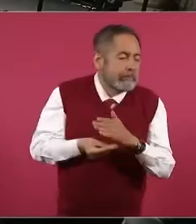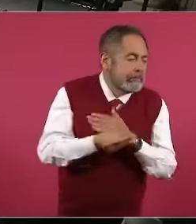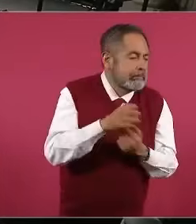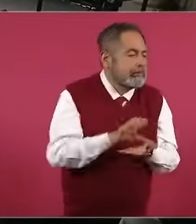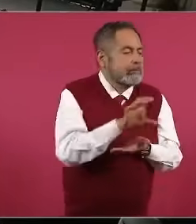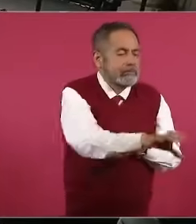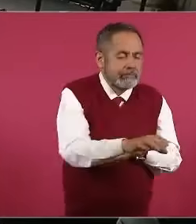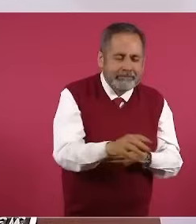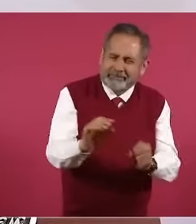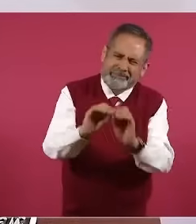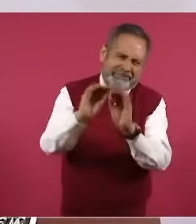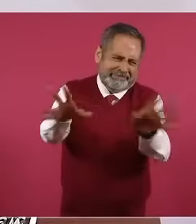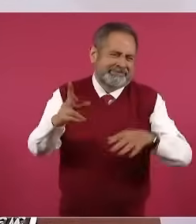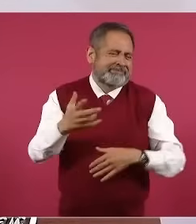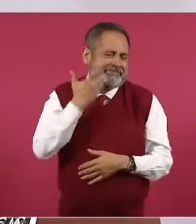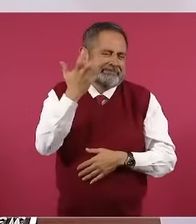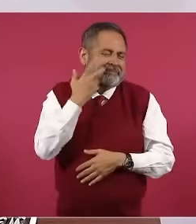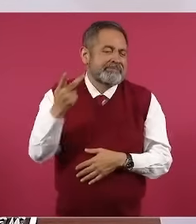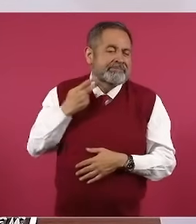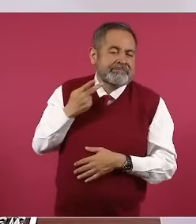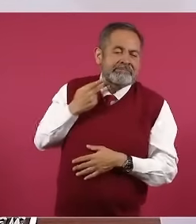Claro que es con propósitos políticos,